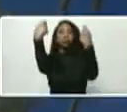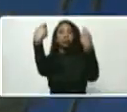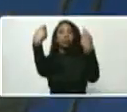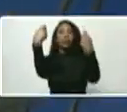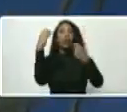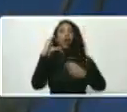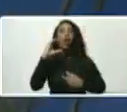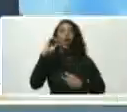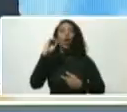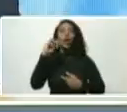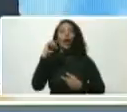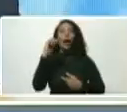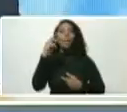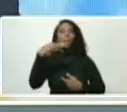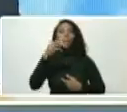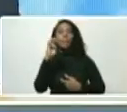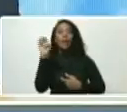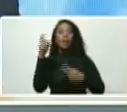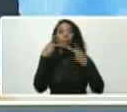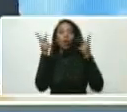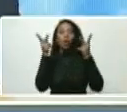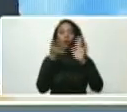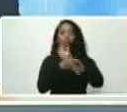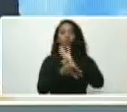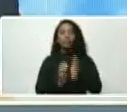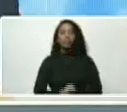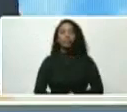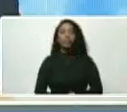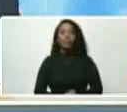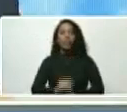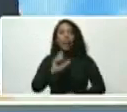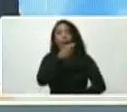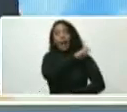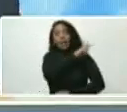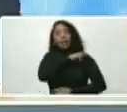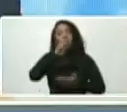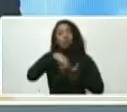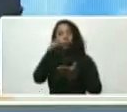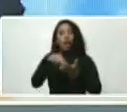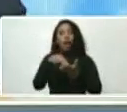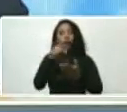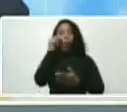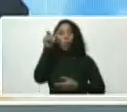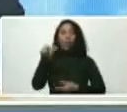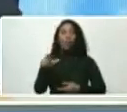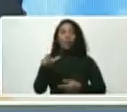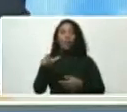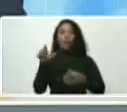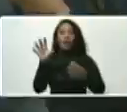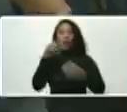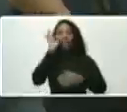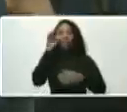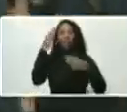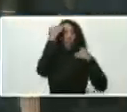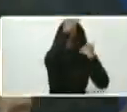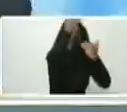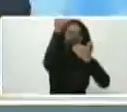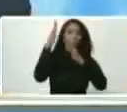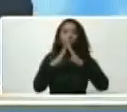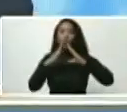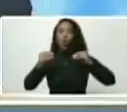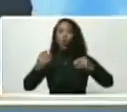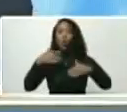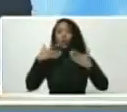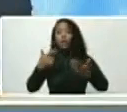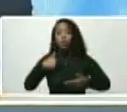CONAPRI. Gabriel González, gerente nacional de la Corporación Venezolana del Café. Bueno, saludos a todos los